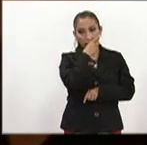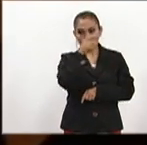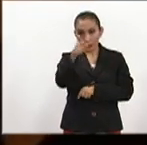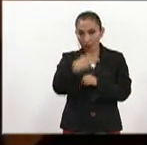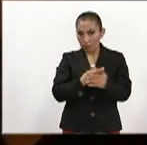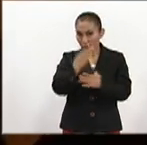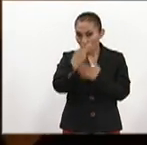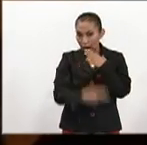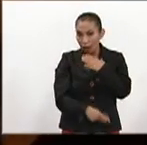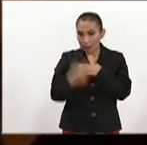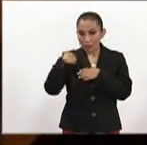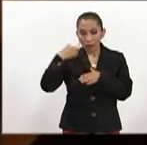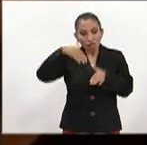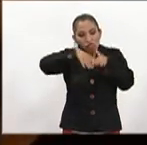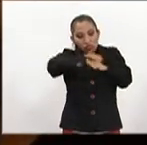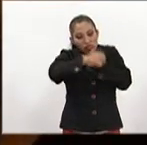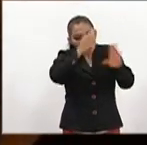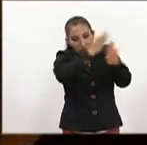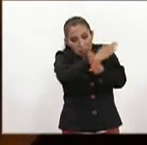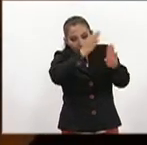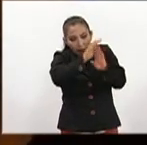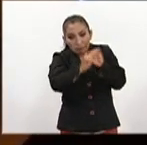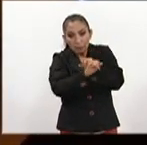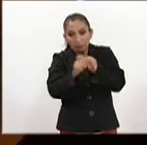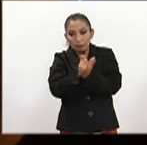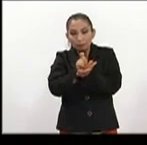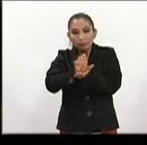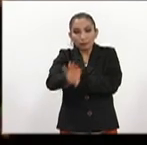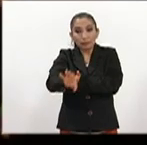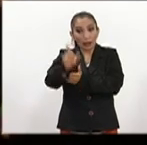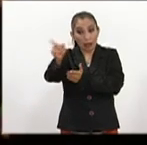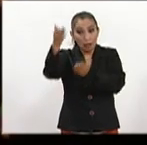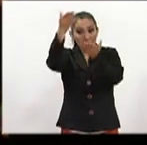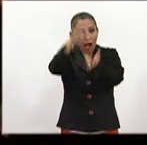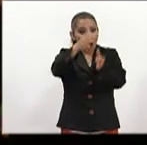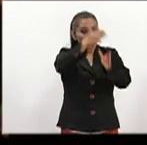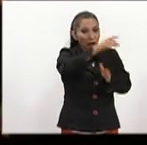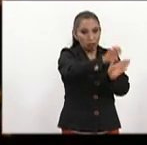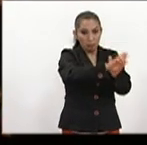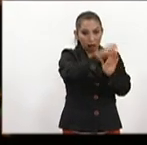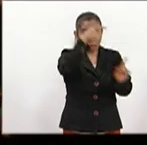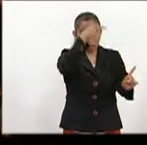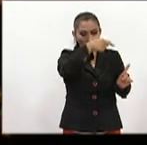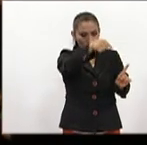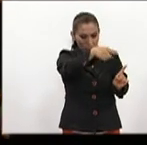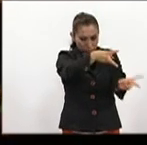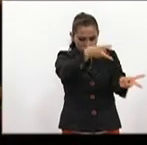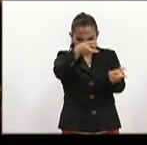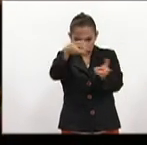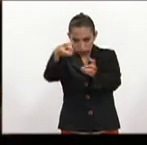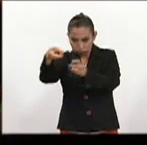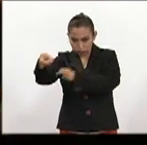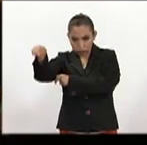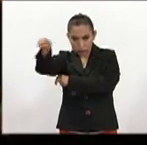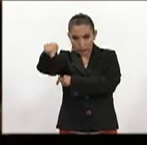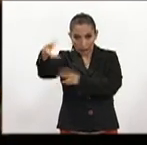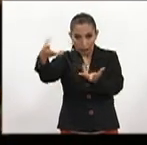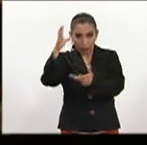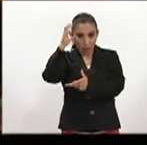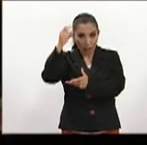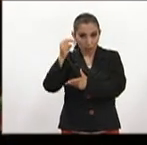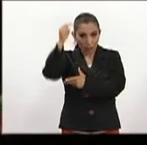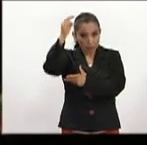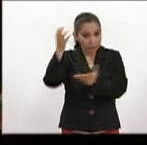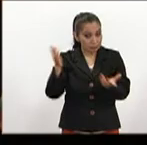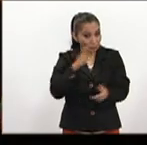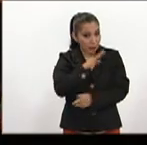el programa de hackeo es una fuente de financiación, pues pone a bancos como objetivos principales de sus incursiones